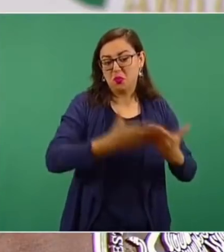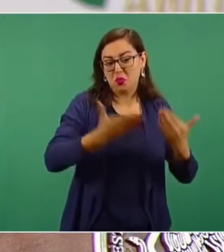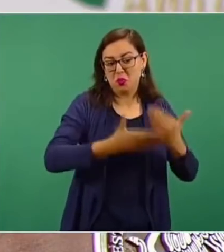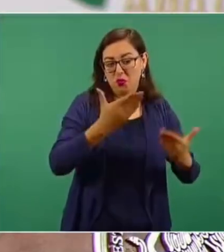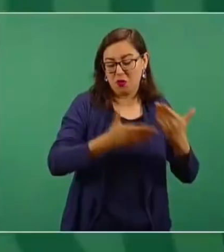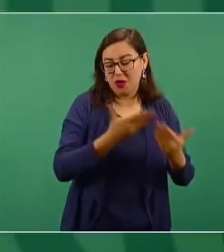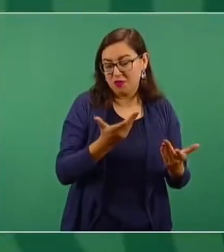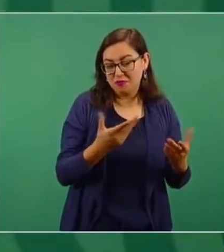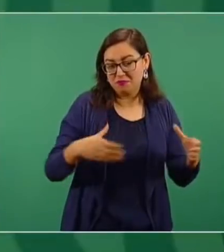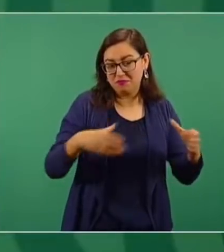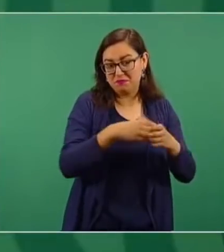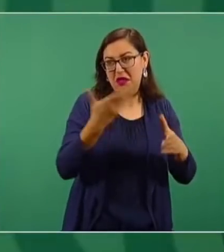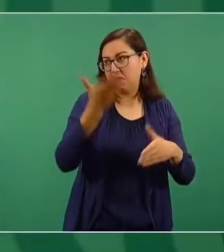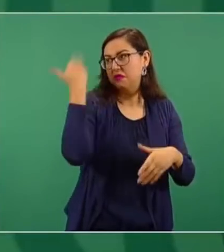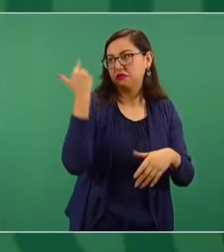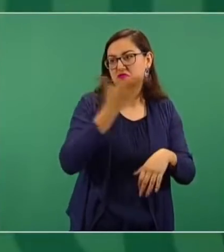pues están